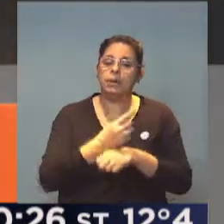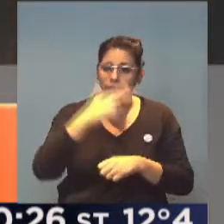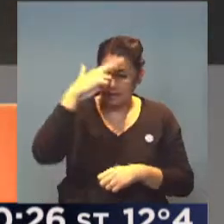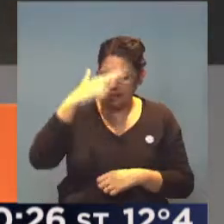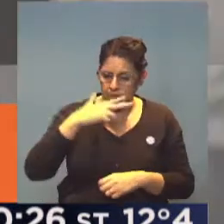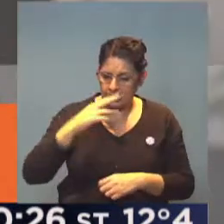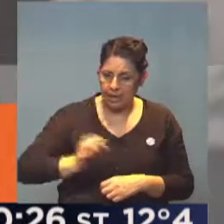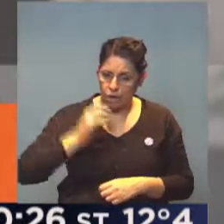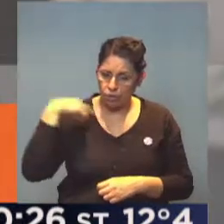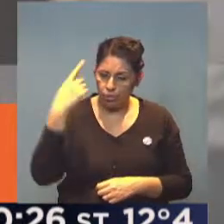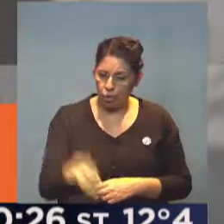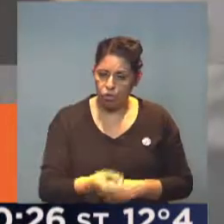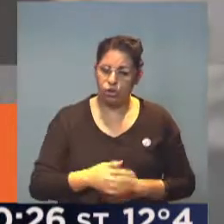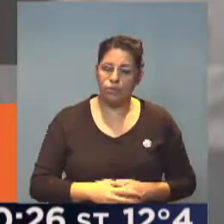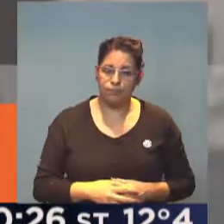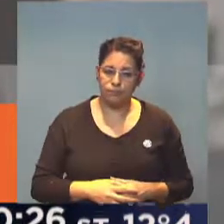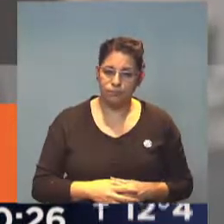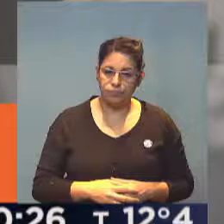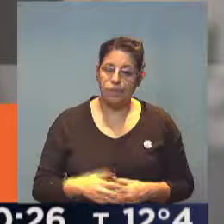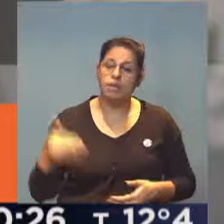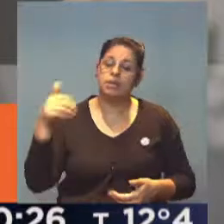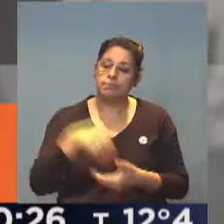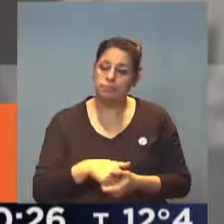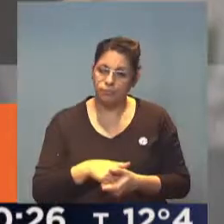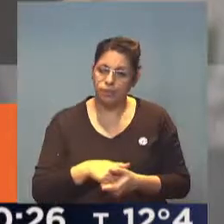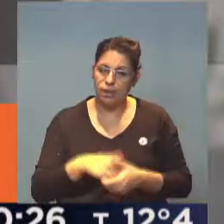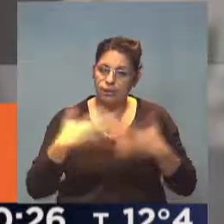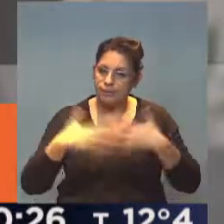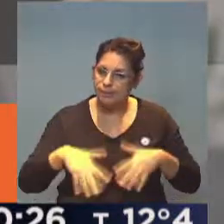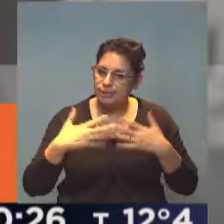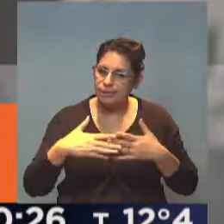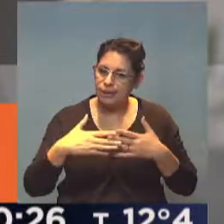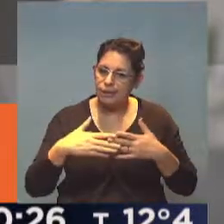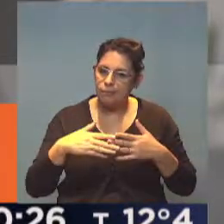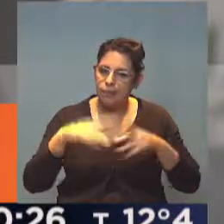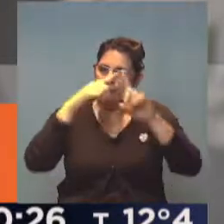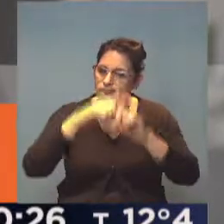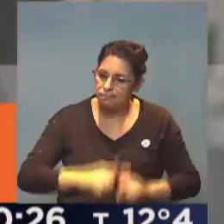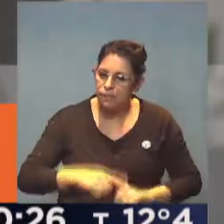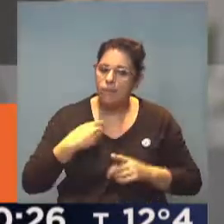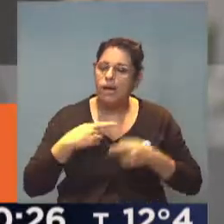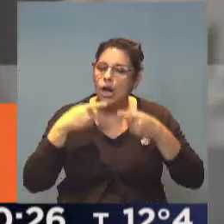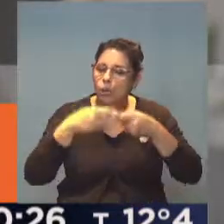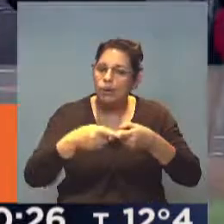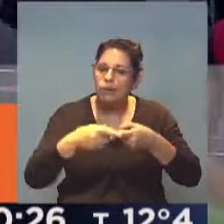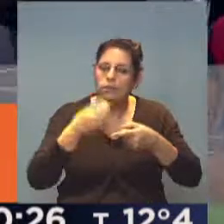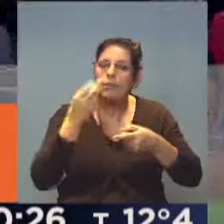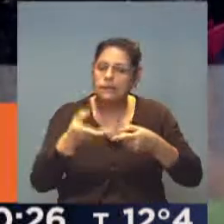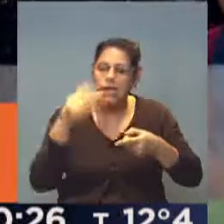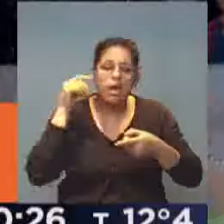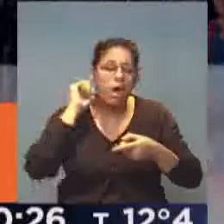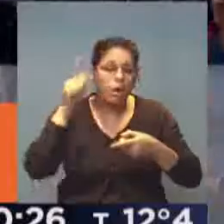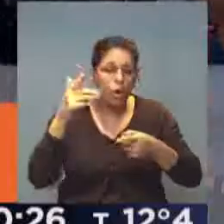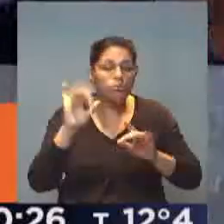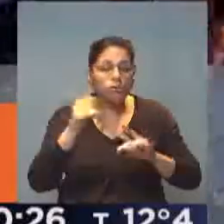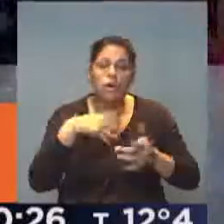trimestre del año que viene vamos a incorporar un sistema de medición para el cumplimiento de objetivos para cada área.